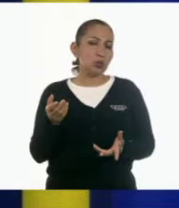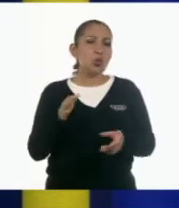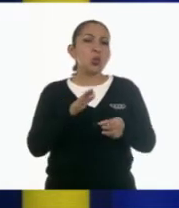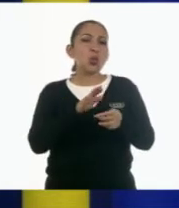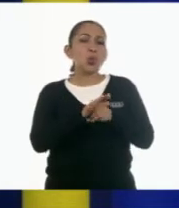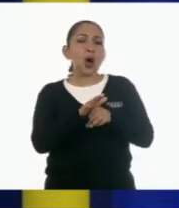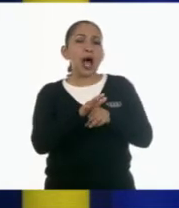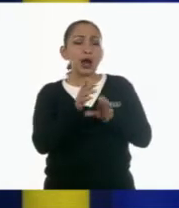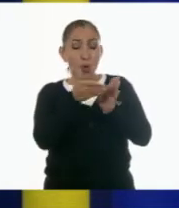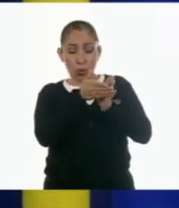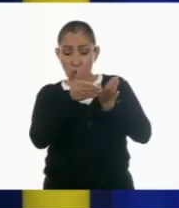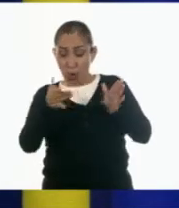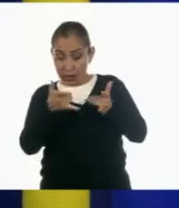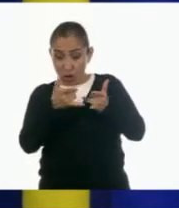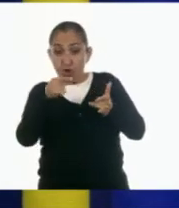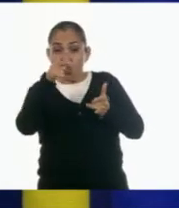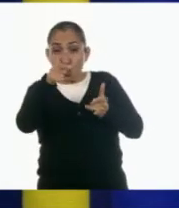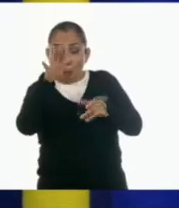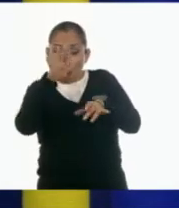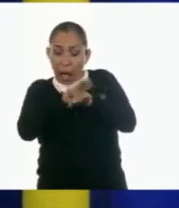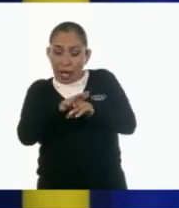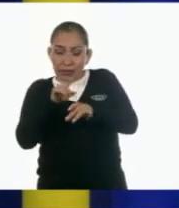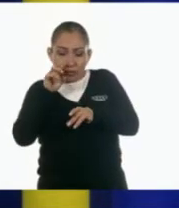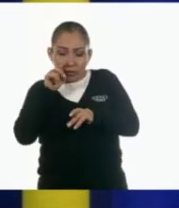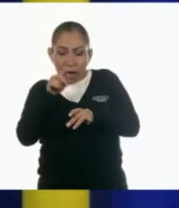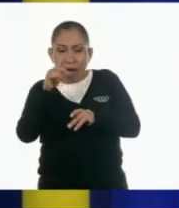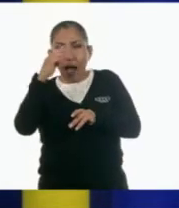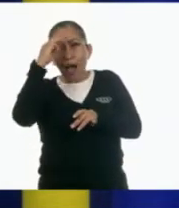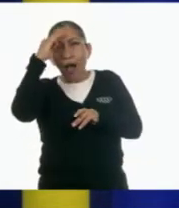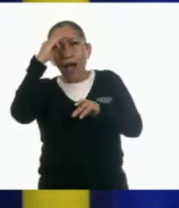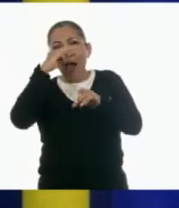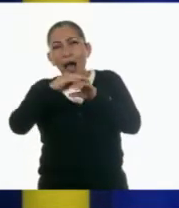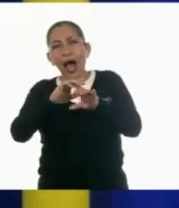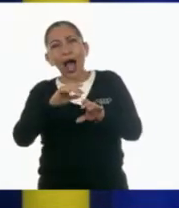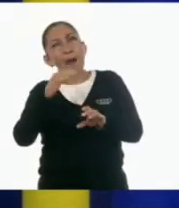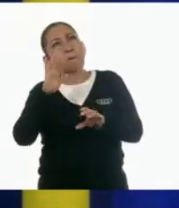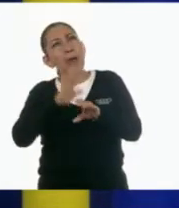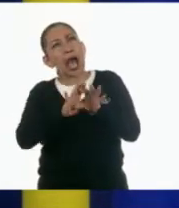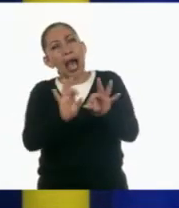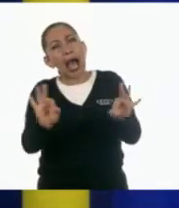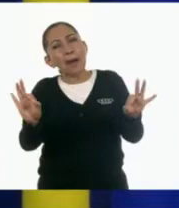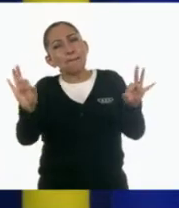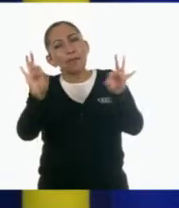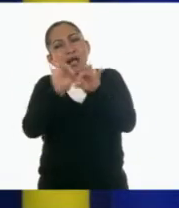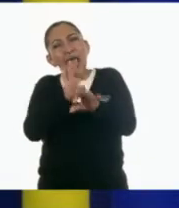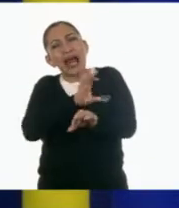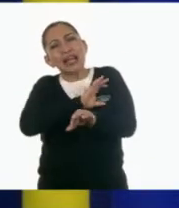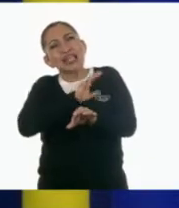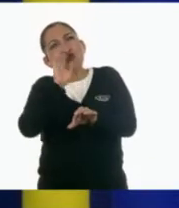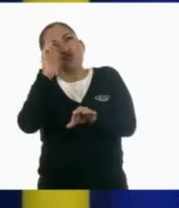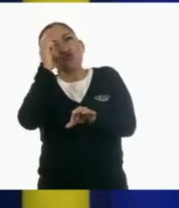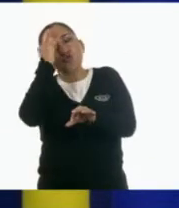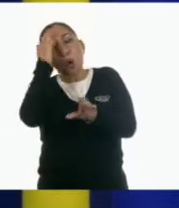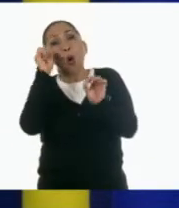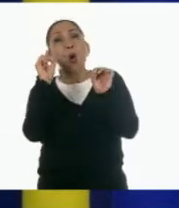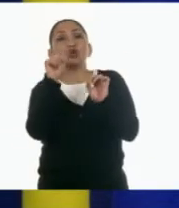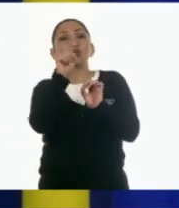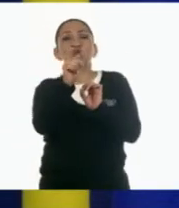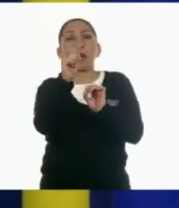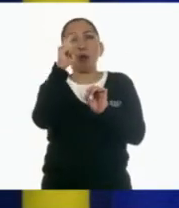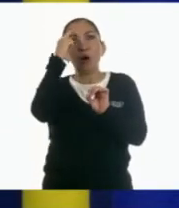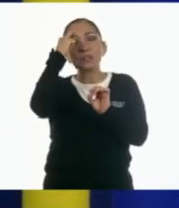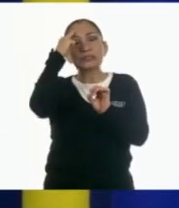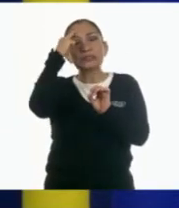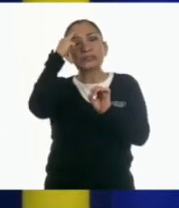¿cuál es el momento que recuerdas con más cariño? Le podría preguntar también, ¿cuál es el momento que más te ha marcado hasta